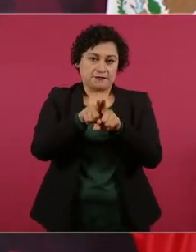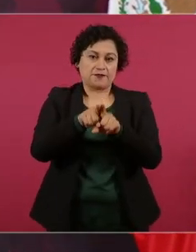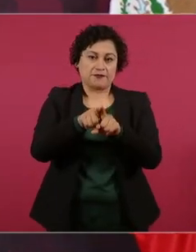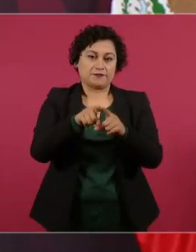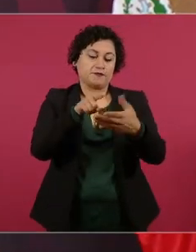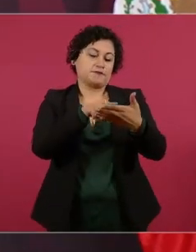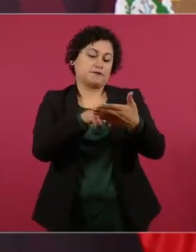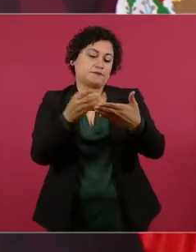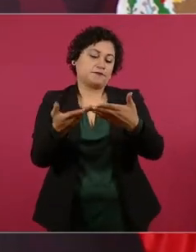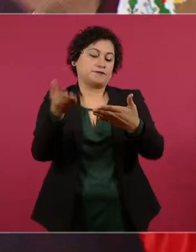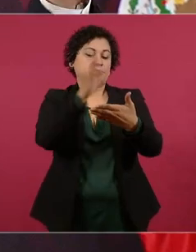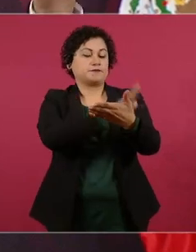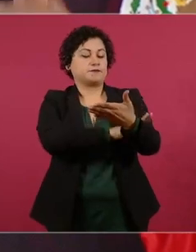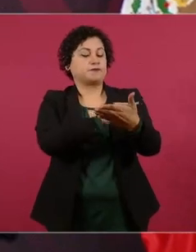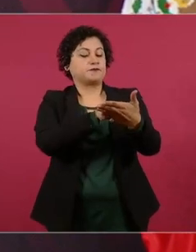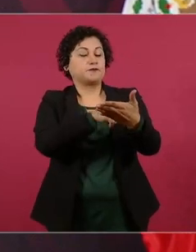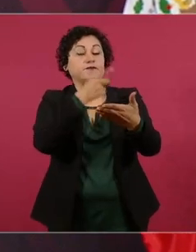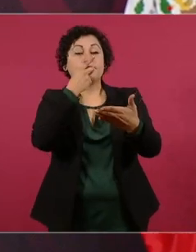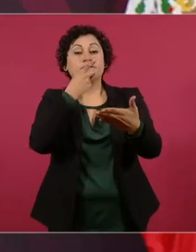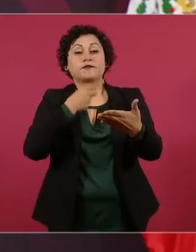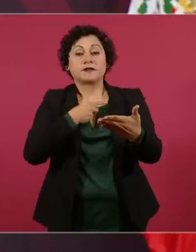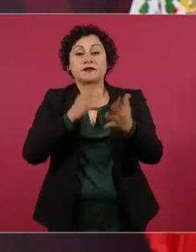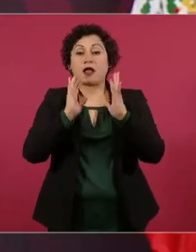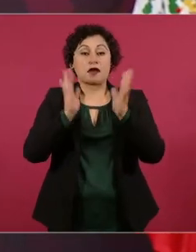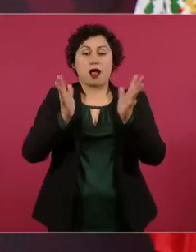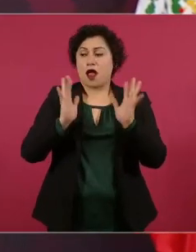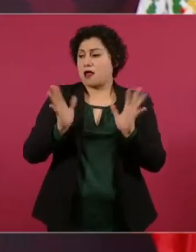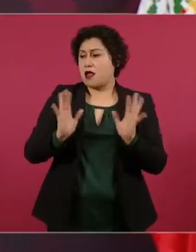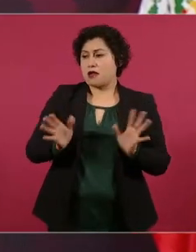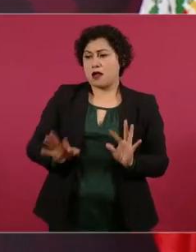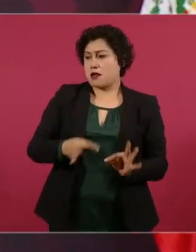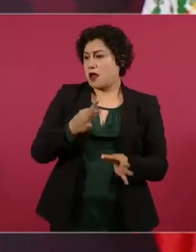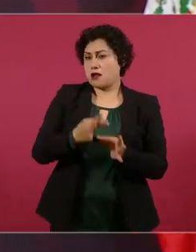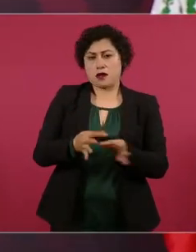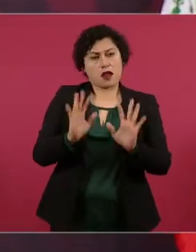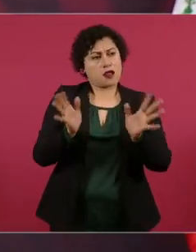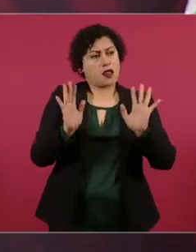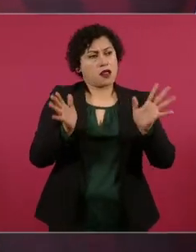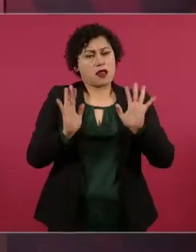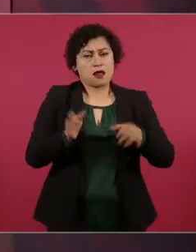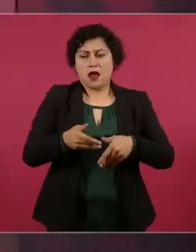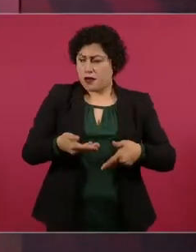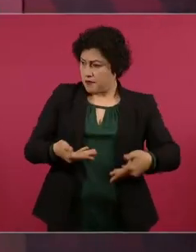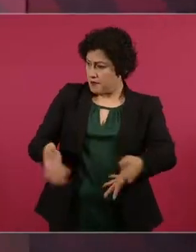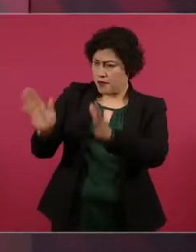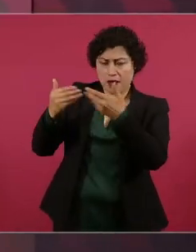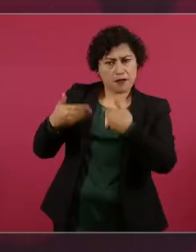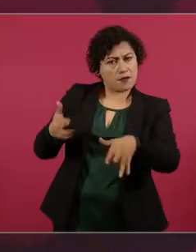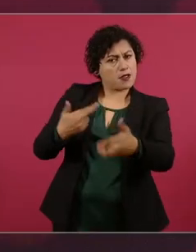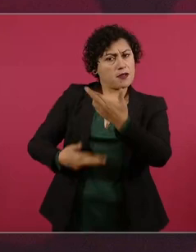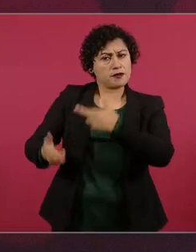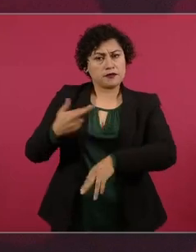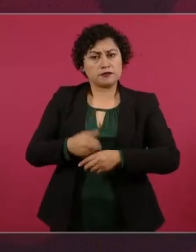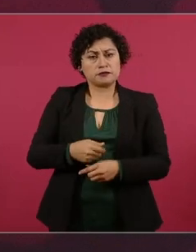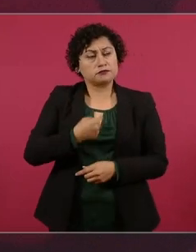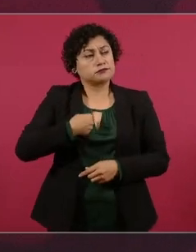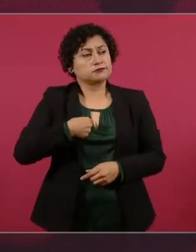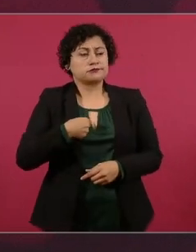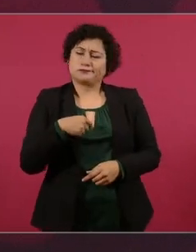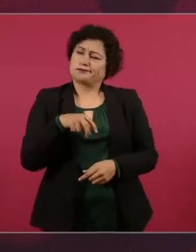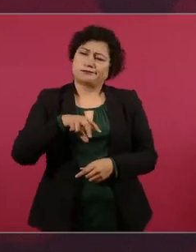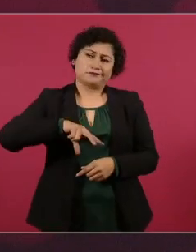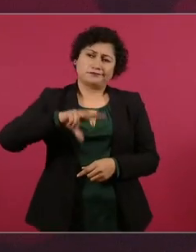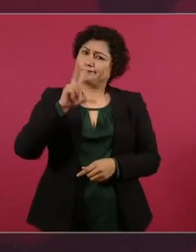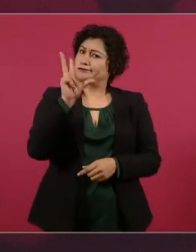se les va a respetar, regrésense. No, tenemos que llegar. Y llegamos y